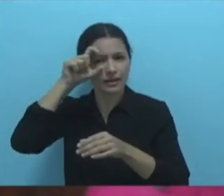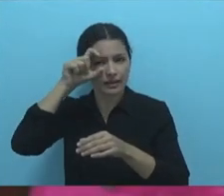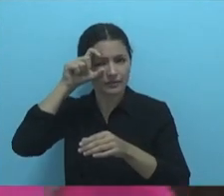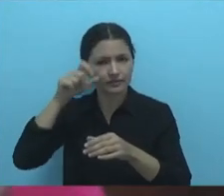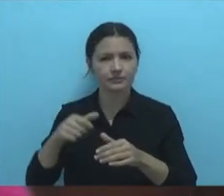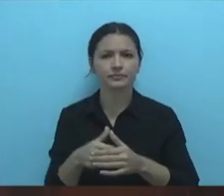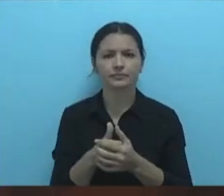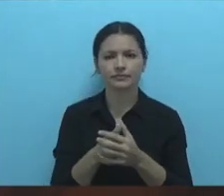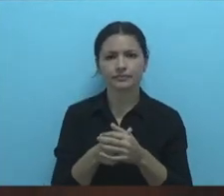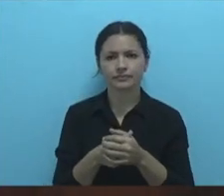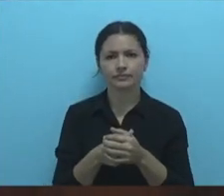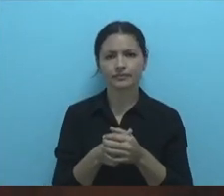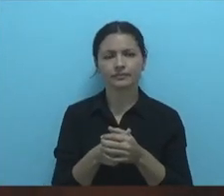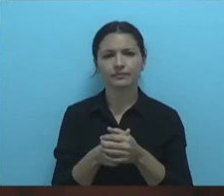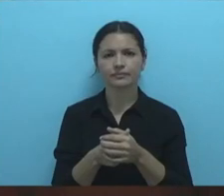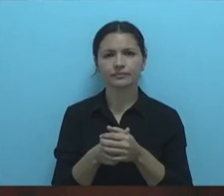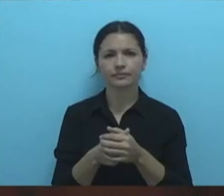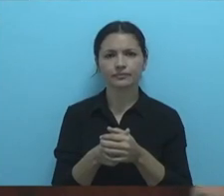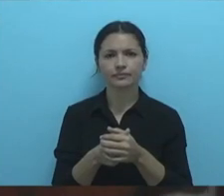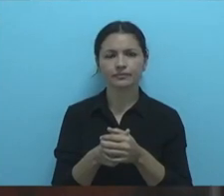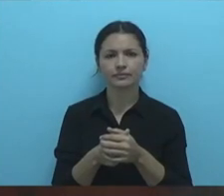fecal al curso del agua